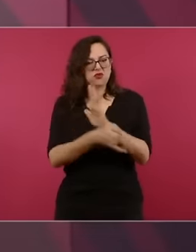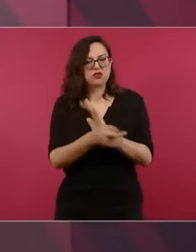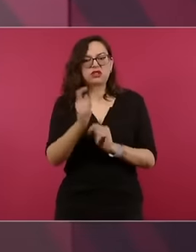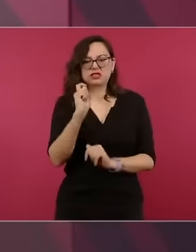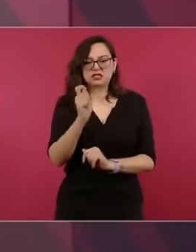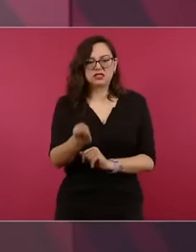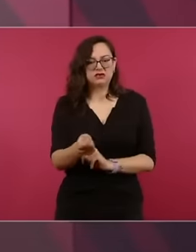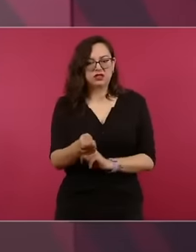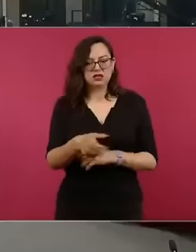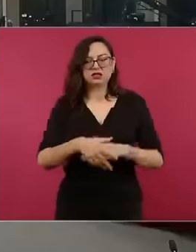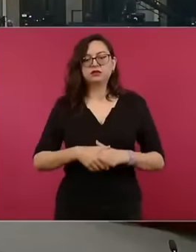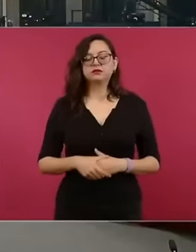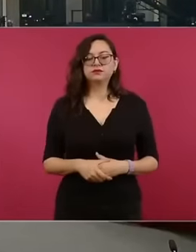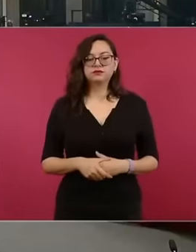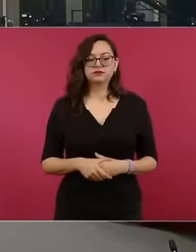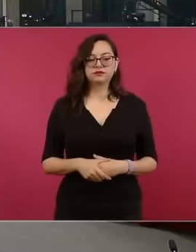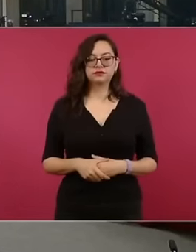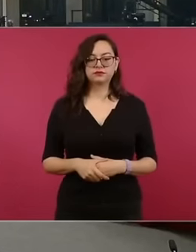seguridad social.